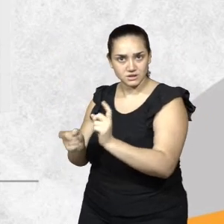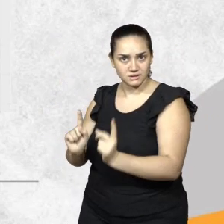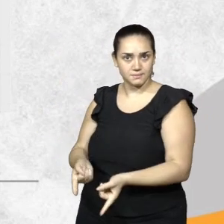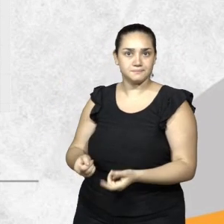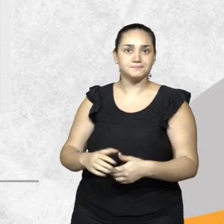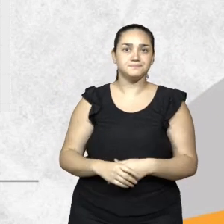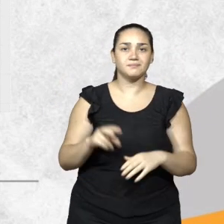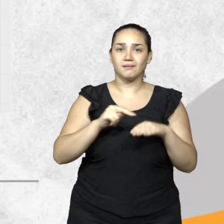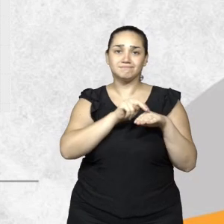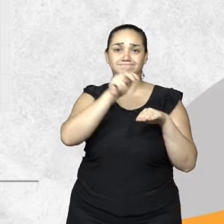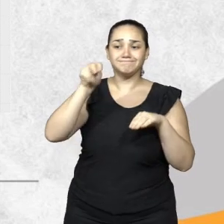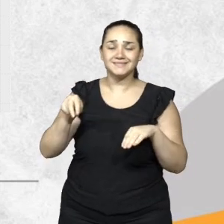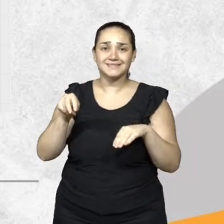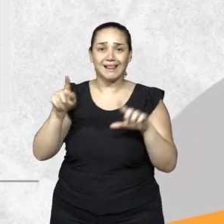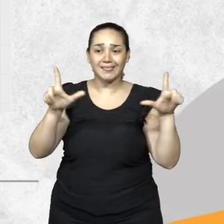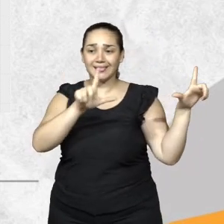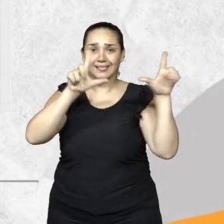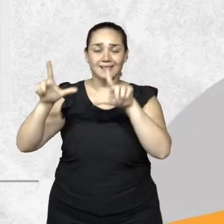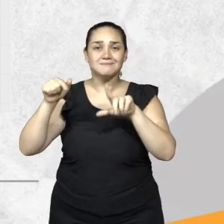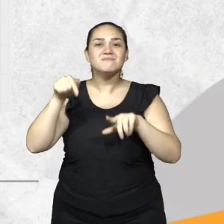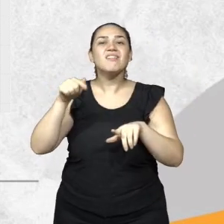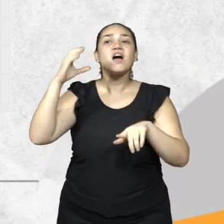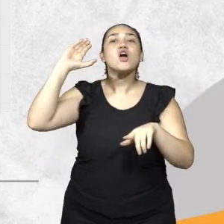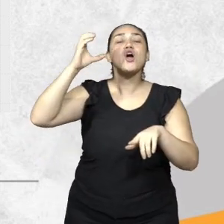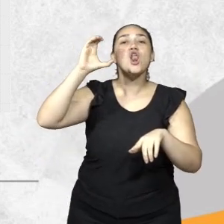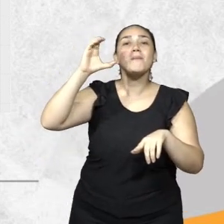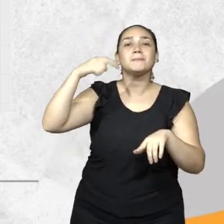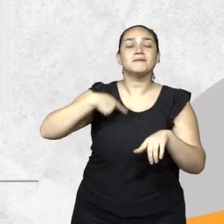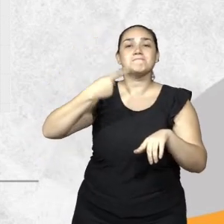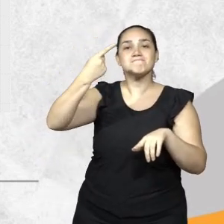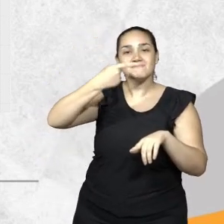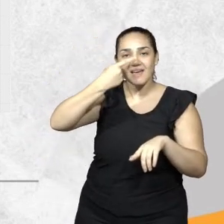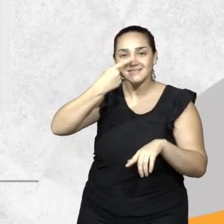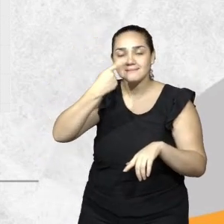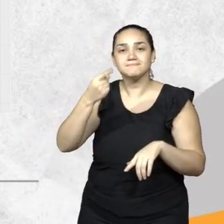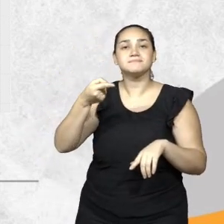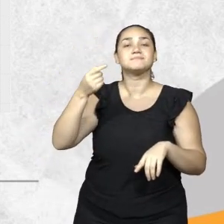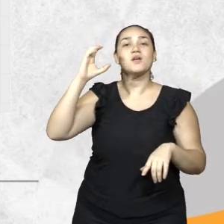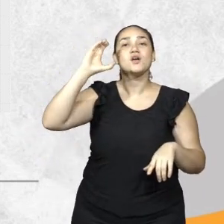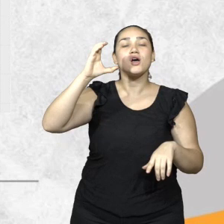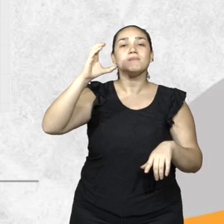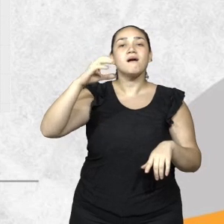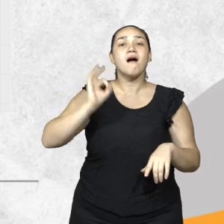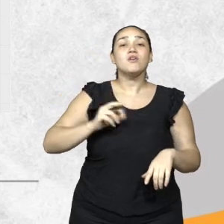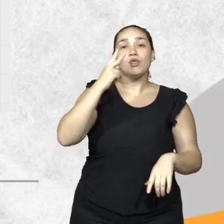Voy a saltarme esta para ver esta de Colombia que me interesa, del Consejo de Estado de Colombia,